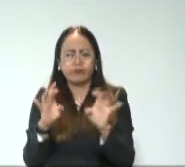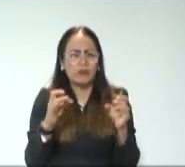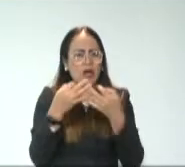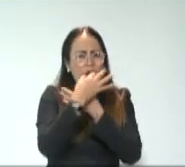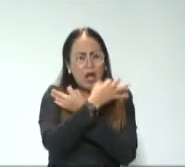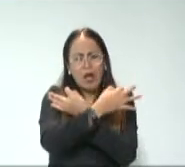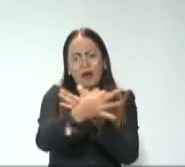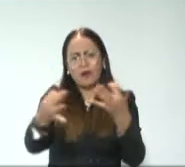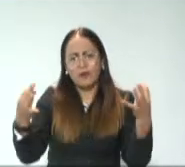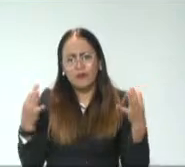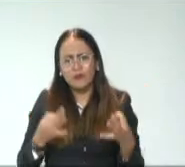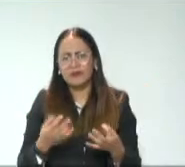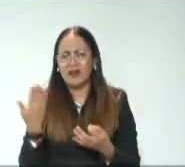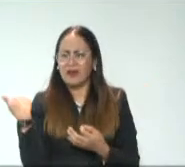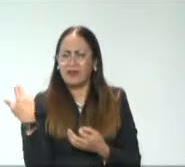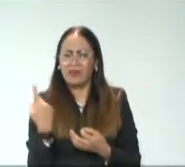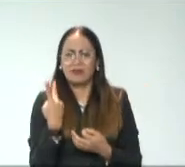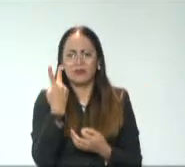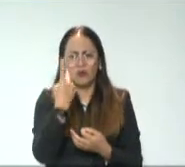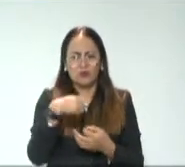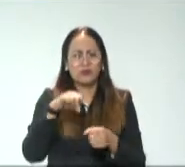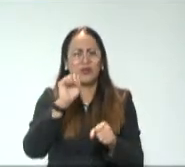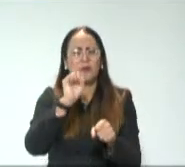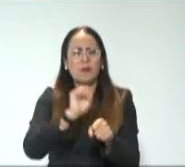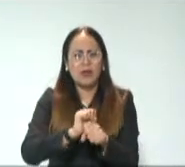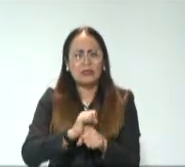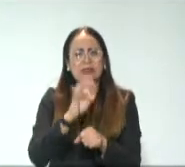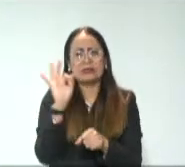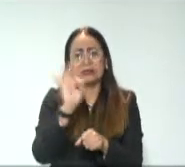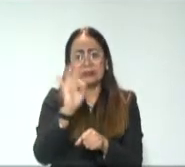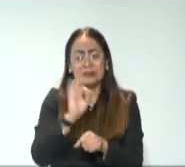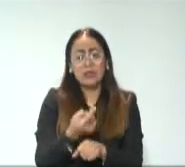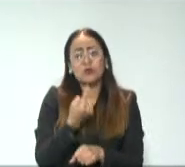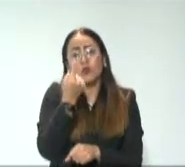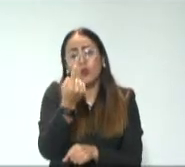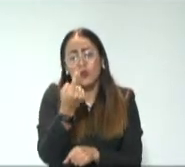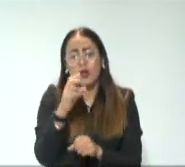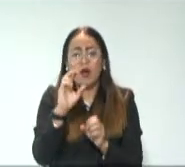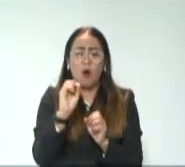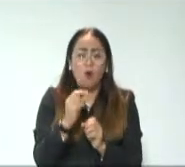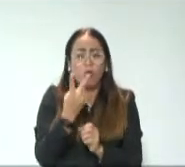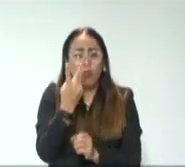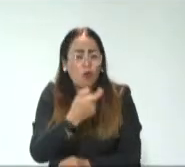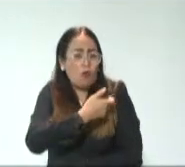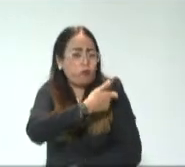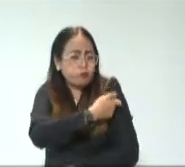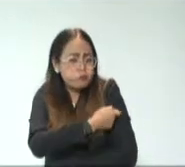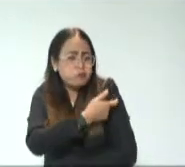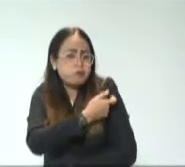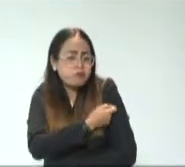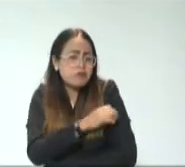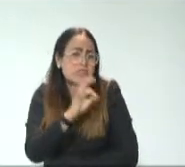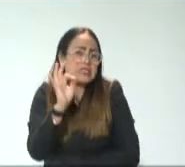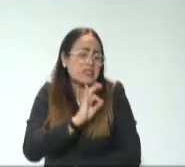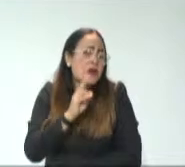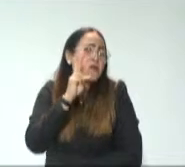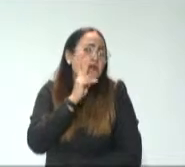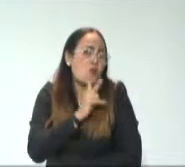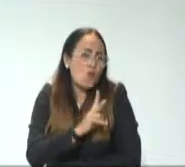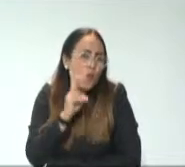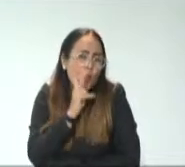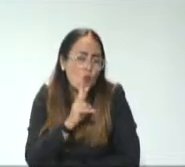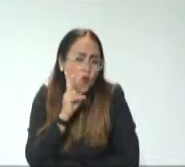que han habido en las últimas dos semanas respecto a una o dos vacunas que han mostrado resultados diría yo preliminares